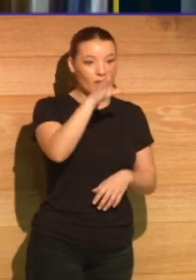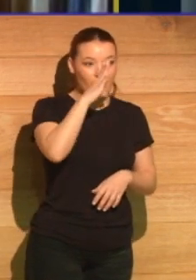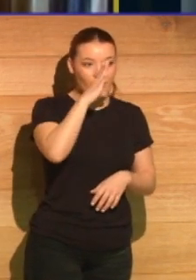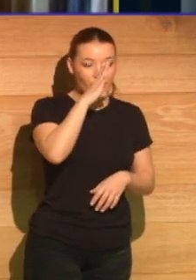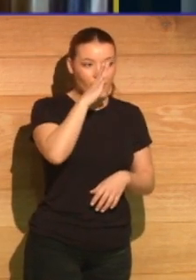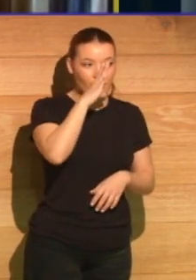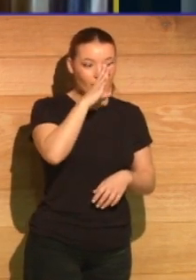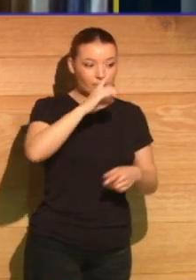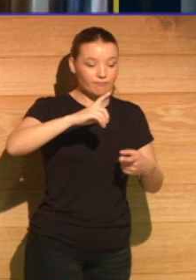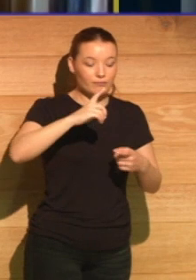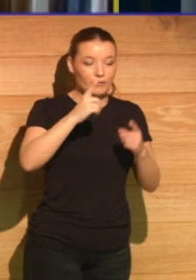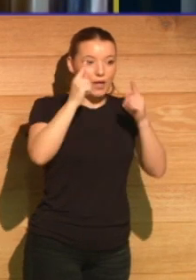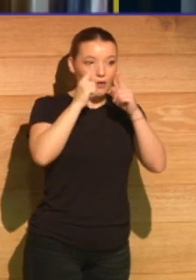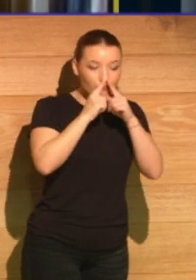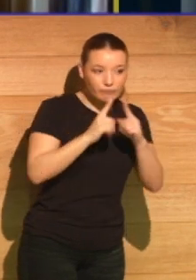el año.